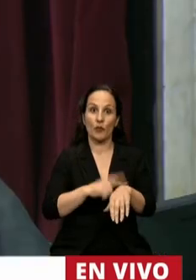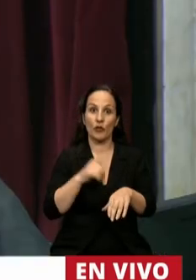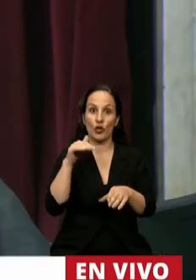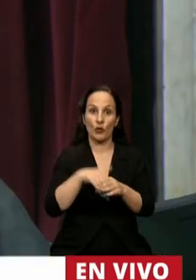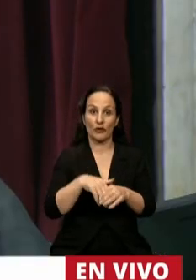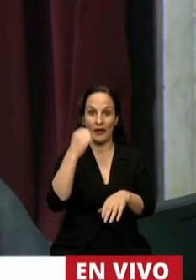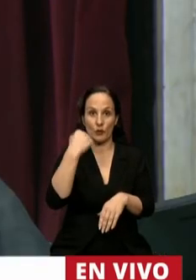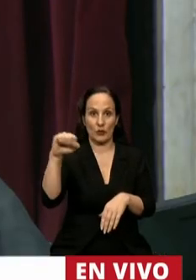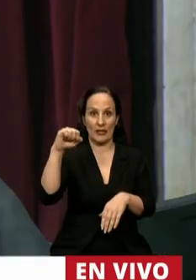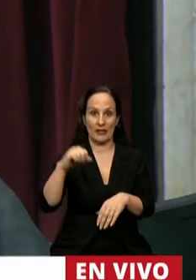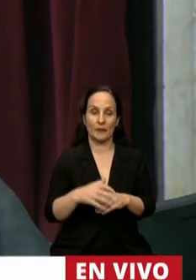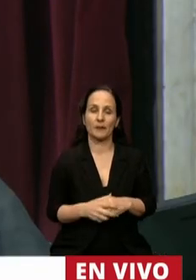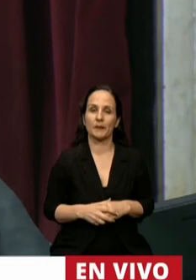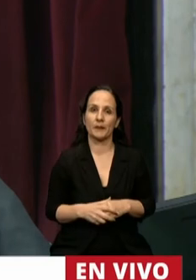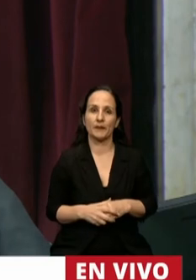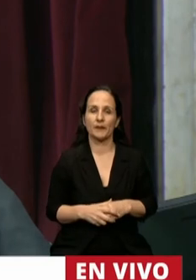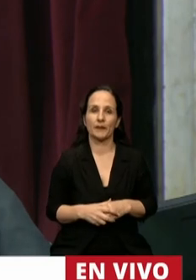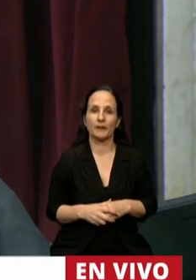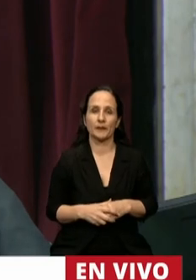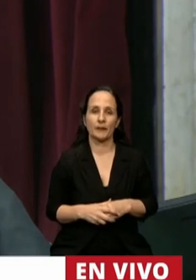Ausente a la hora de votar.